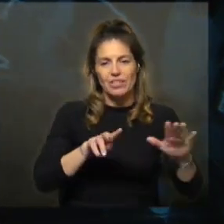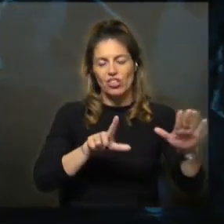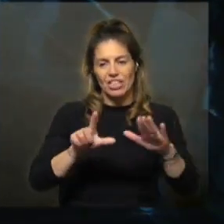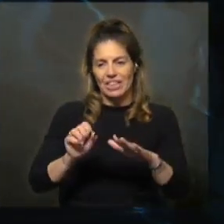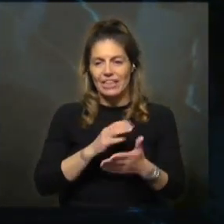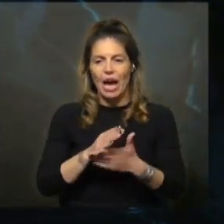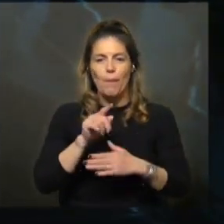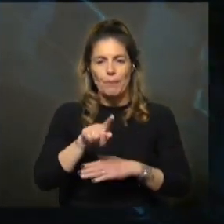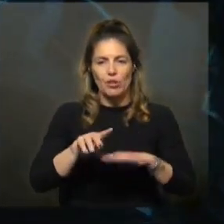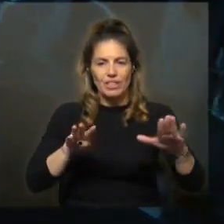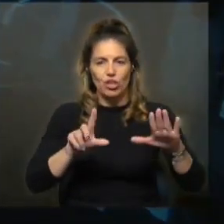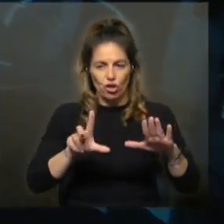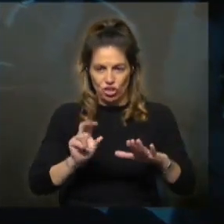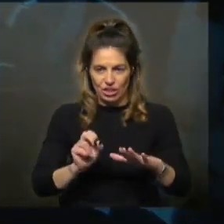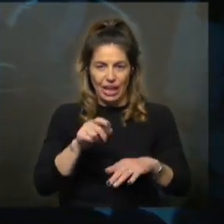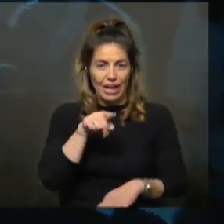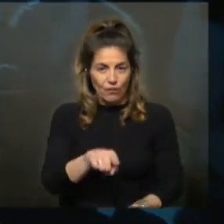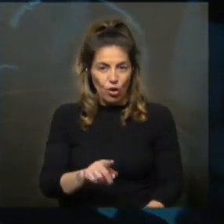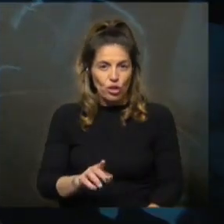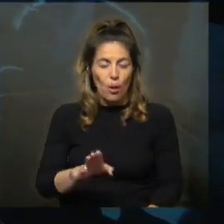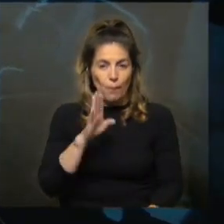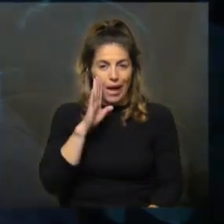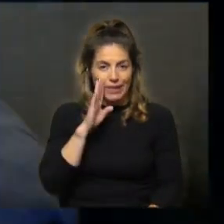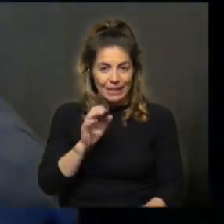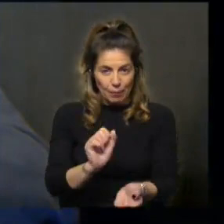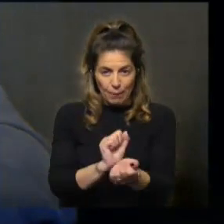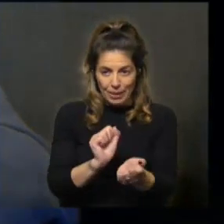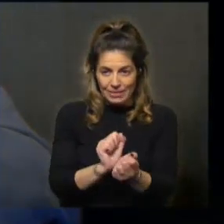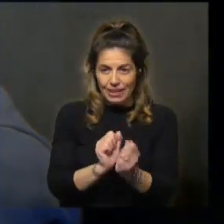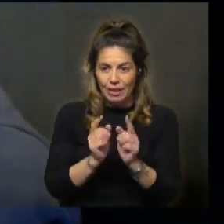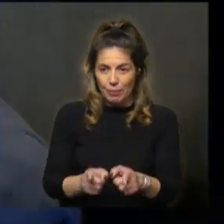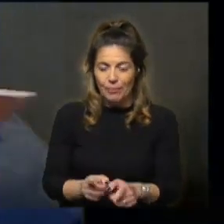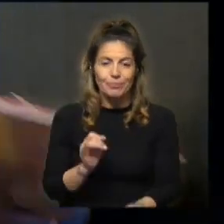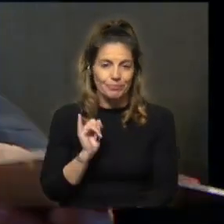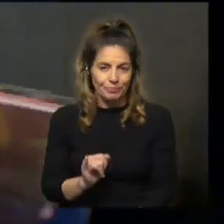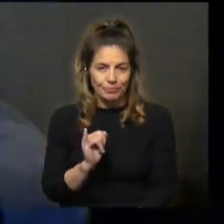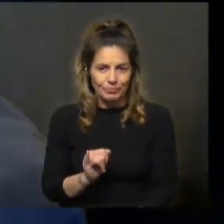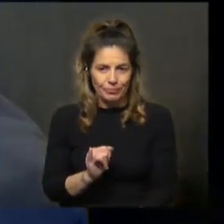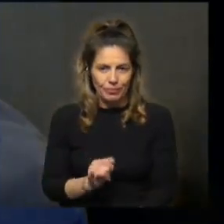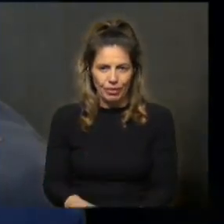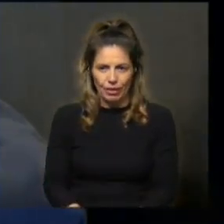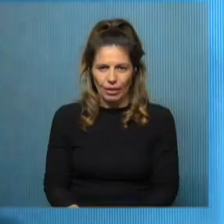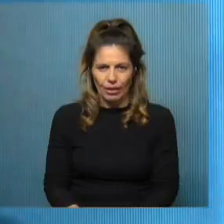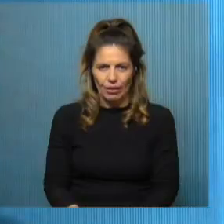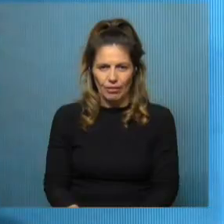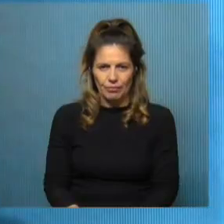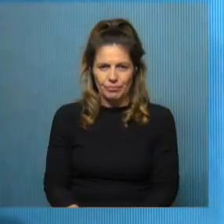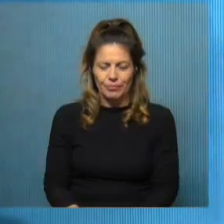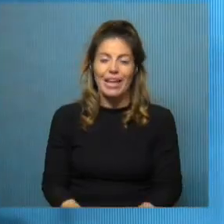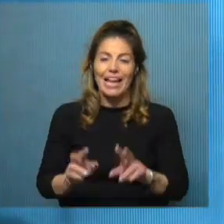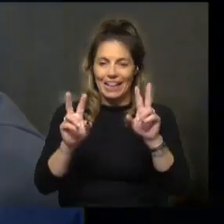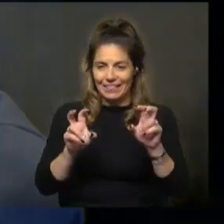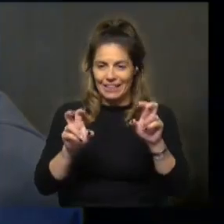1980 y fuiste madre en cautiverio es verdad Entonces el tema